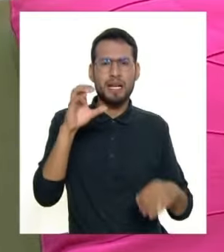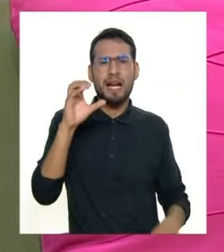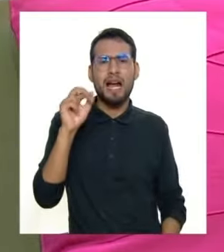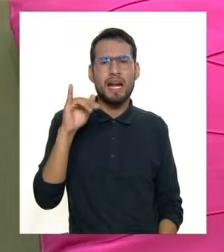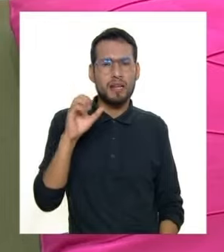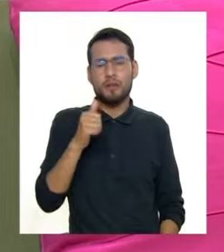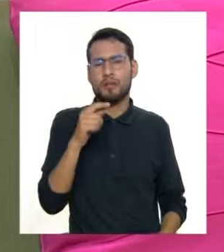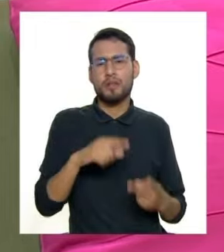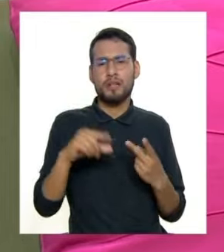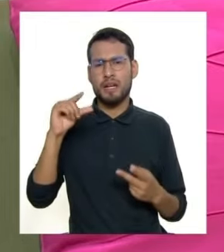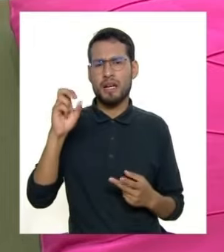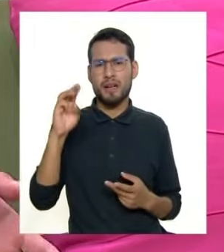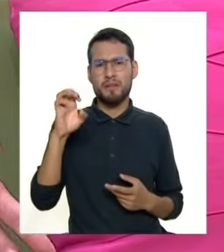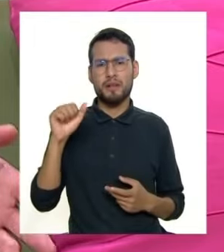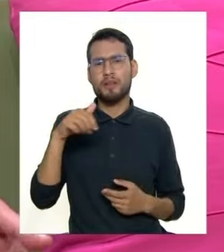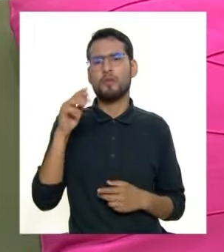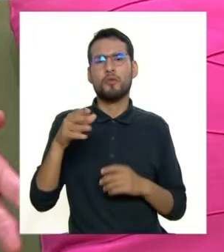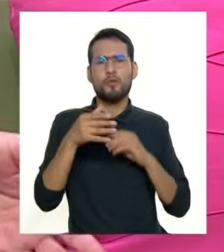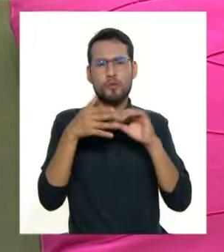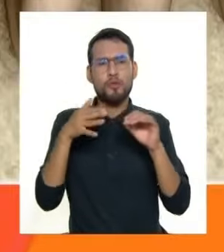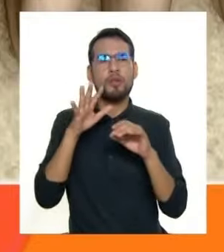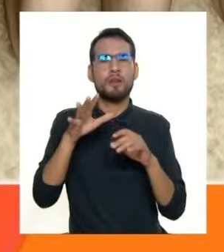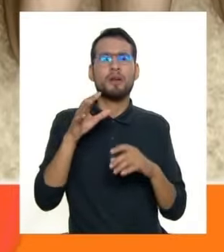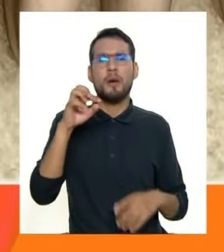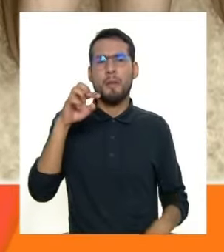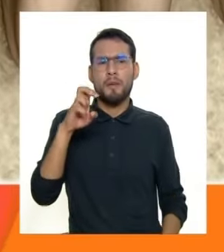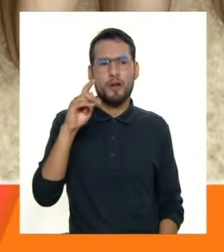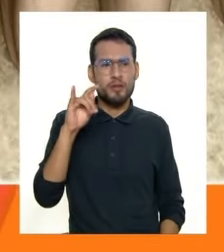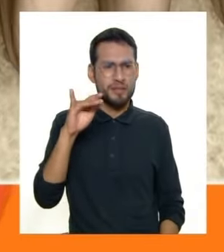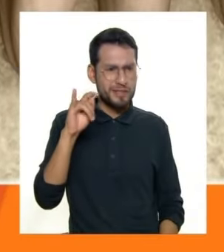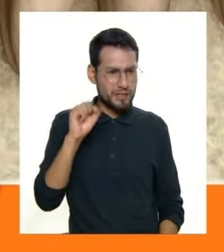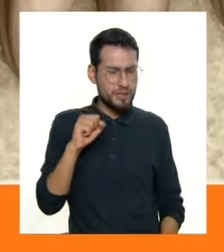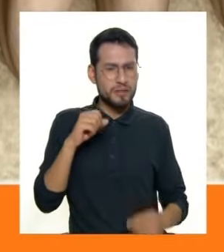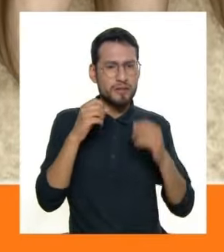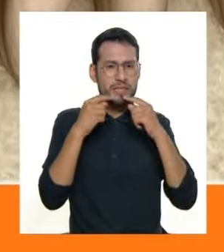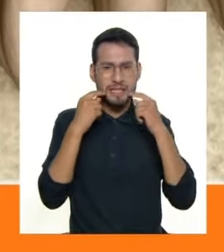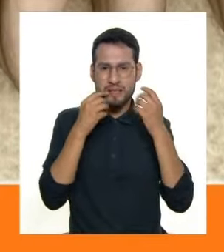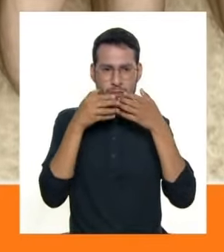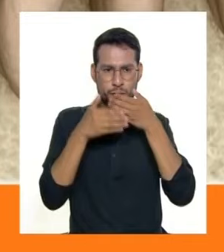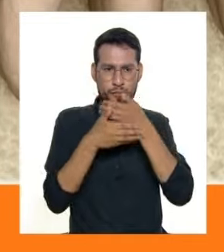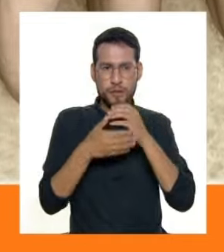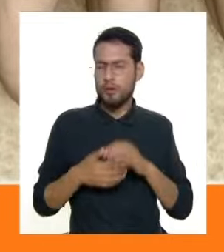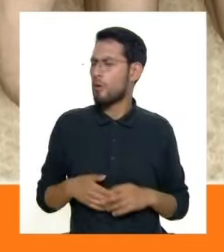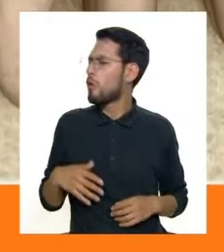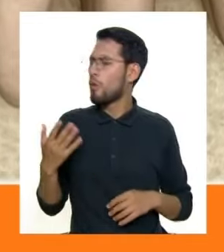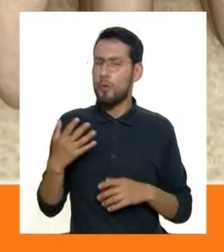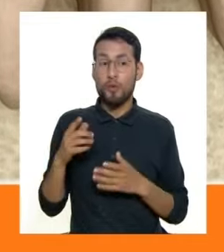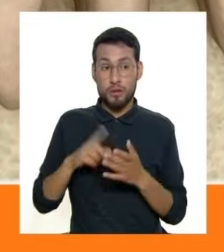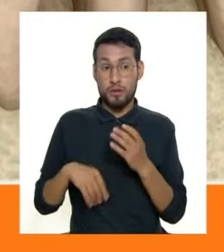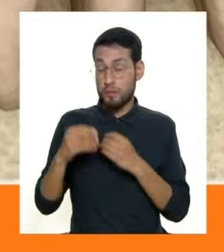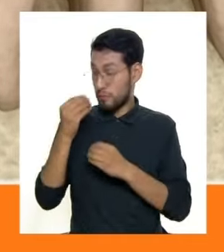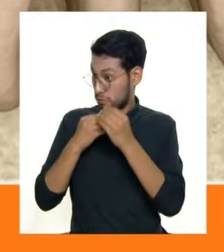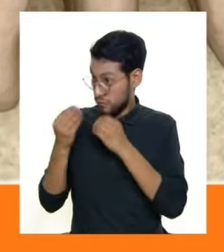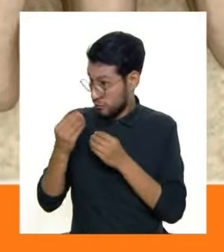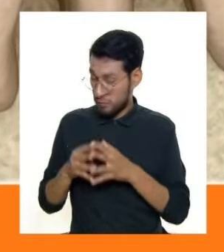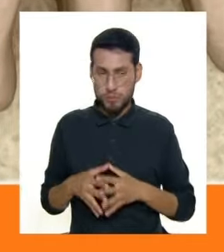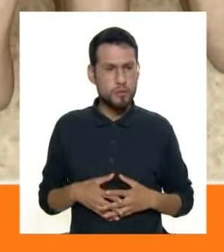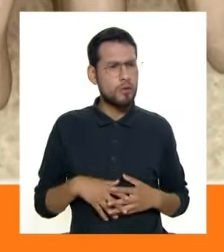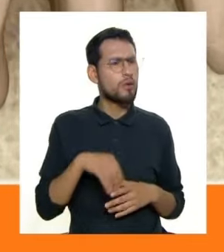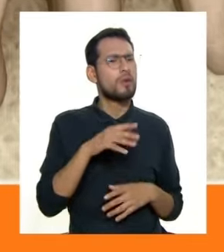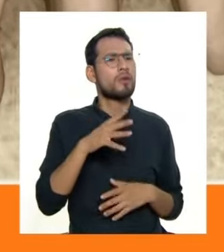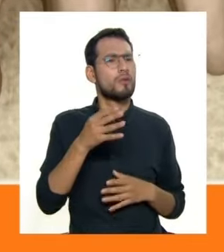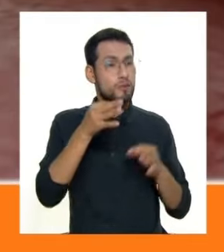el gérmenes son los lactobacillus para lo que es la gingivitis y la periodontitis, ¿no? ¿Ya? Sí. ¿Y eso es por los alimentos? En